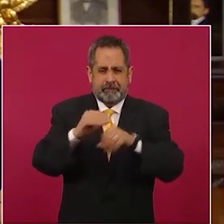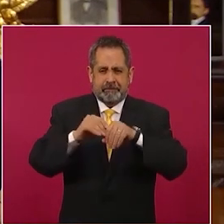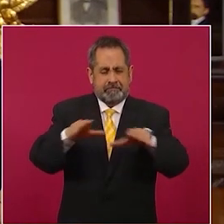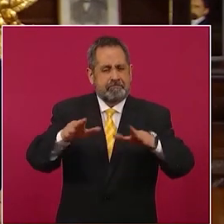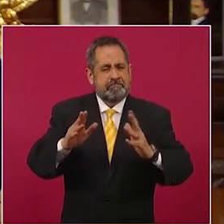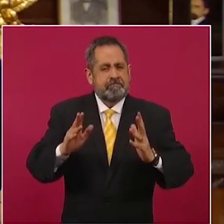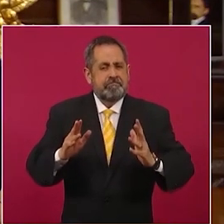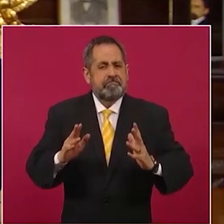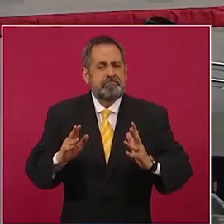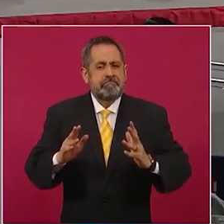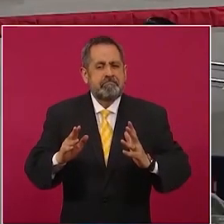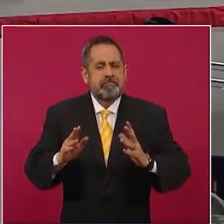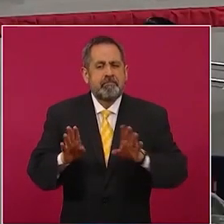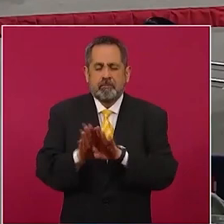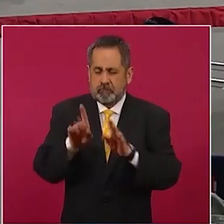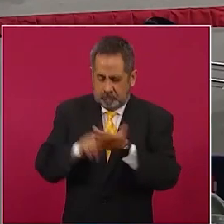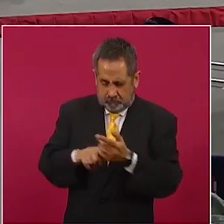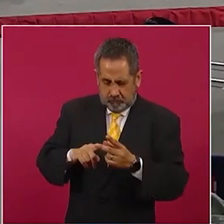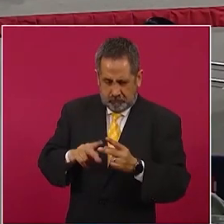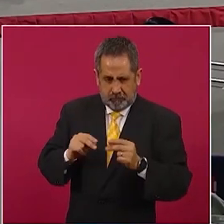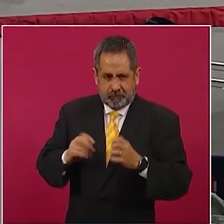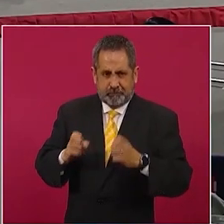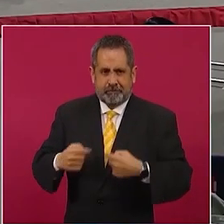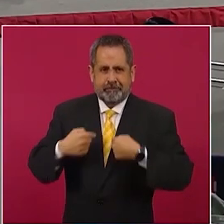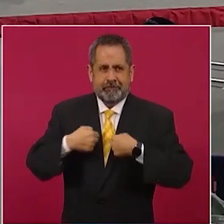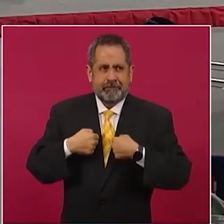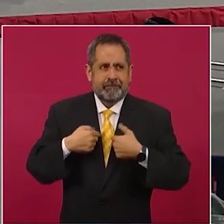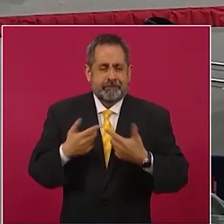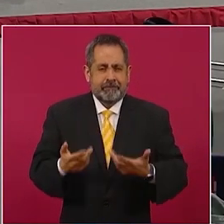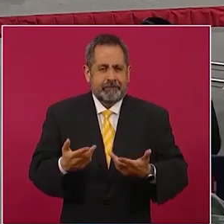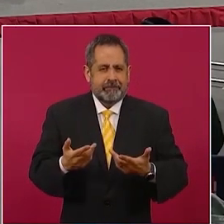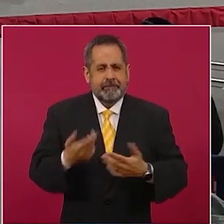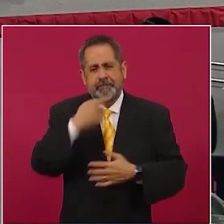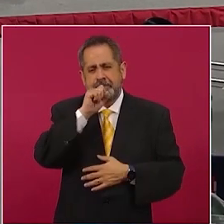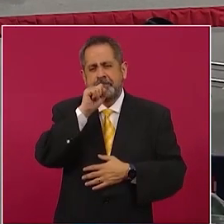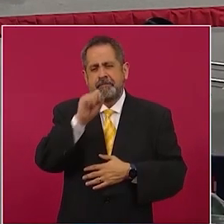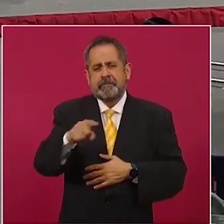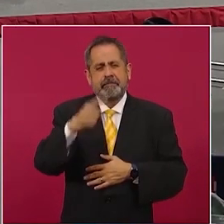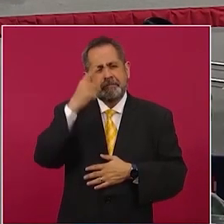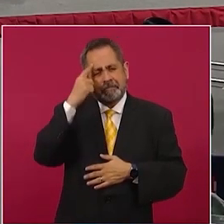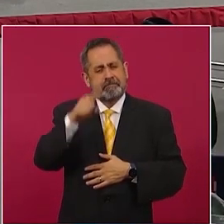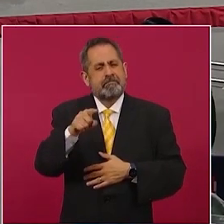sobre cómo me encuentro, pero también para